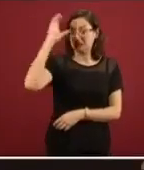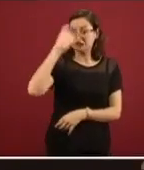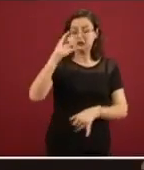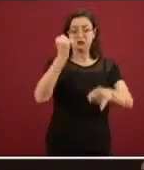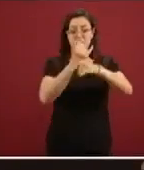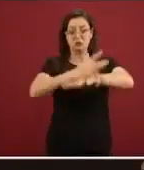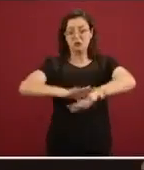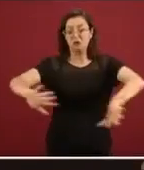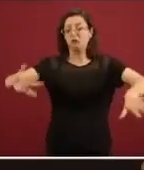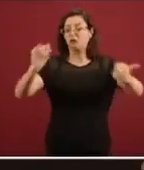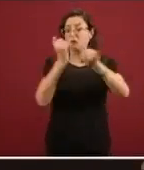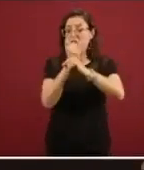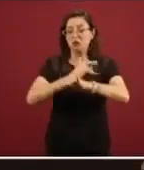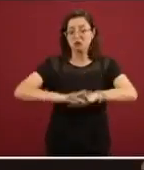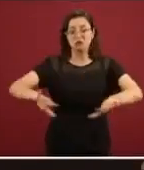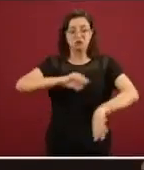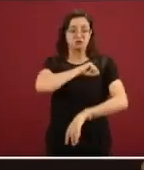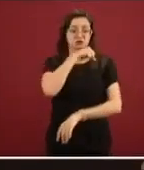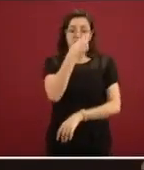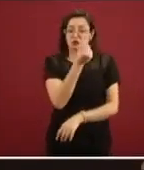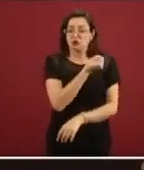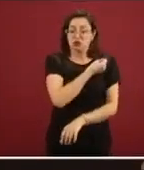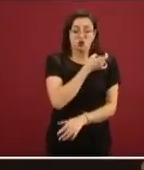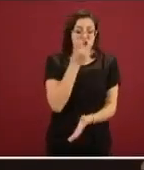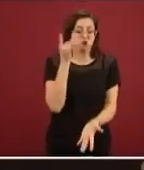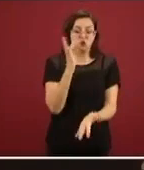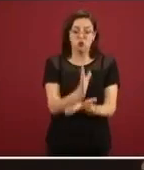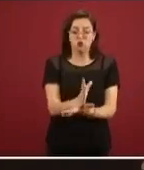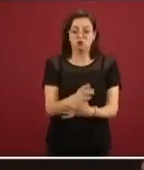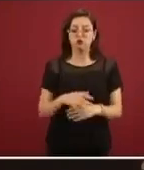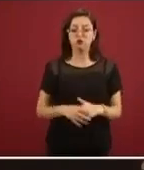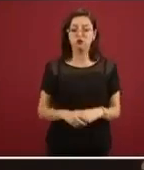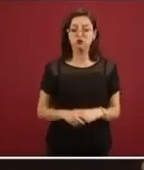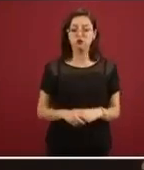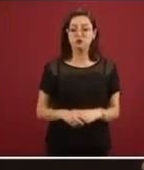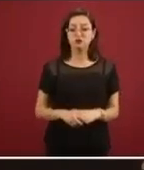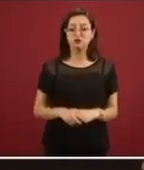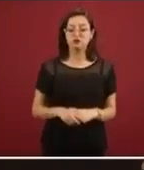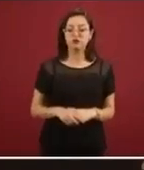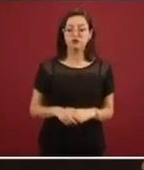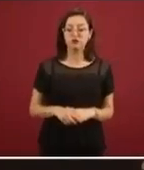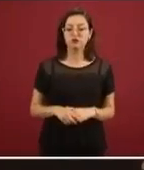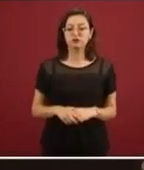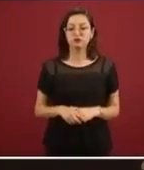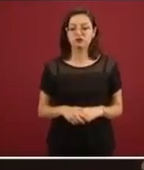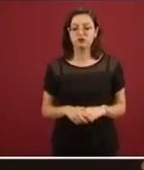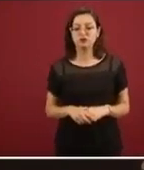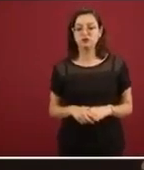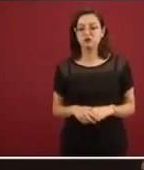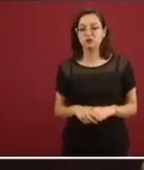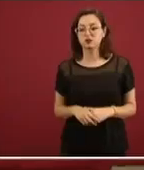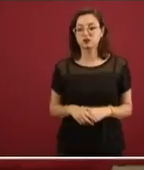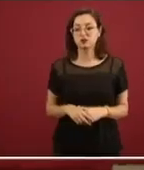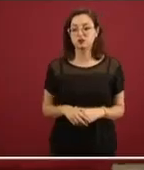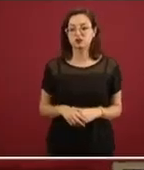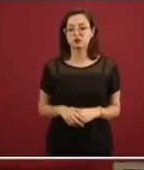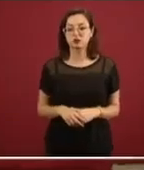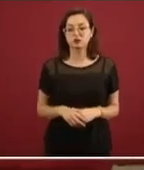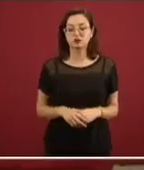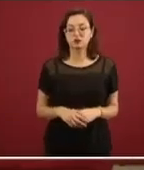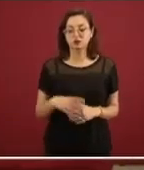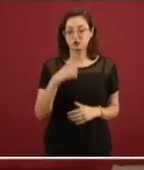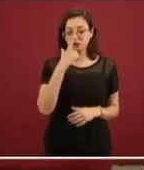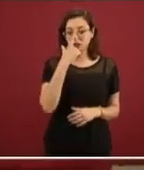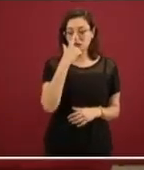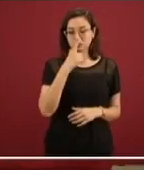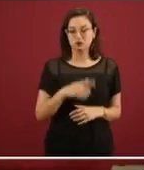de salud para los estados miembros, para todo el mundo. Y respecto a los distintos mecanismos que existen